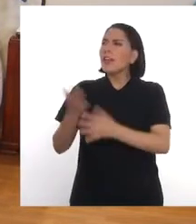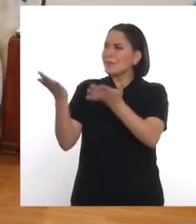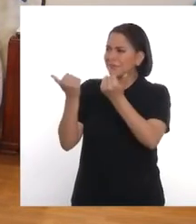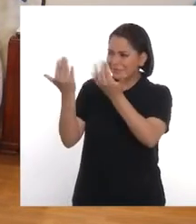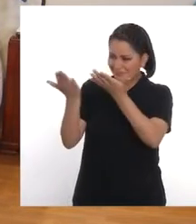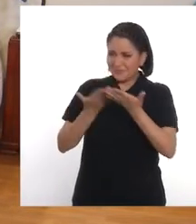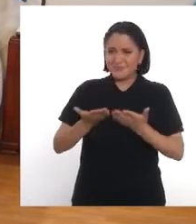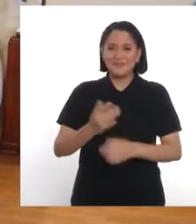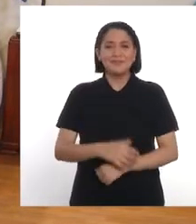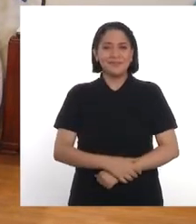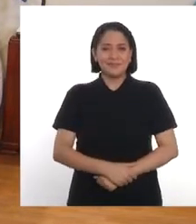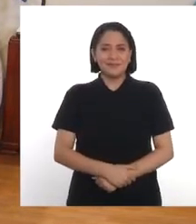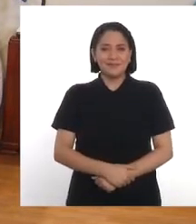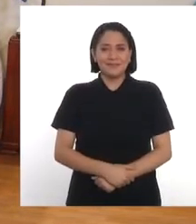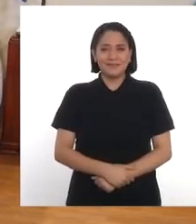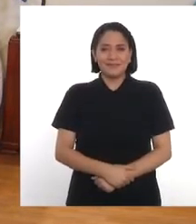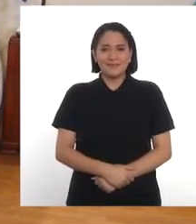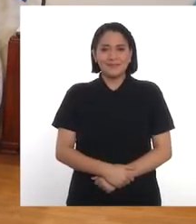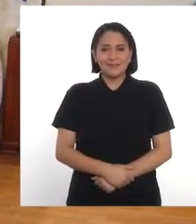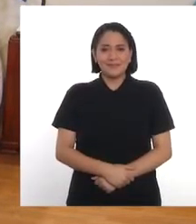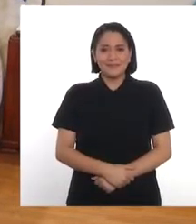Fabi, pasa.